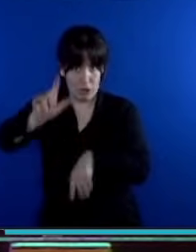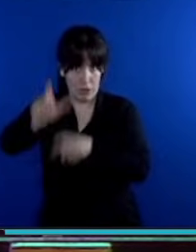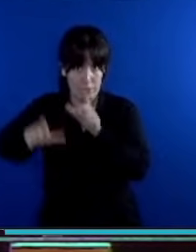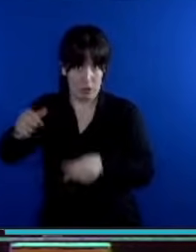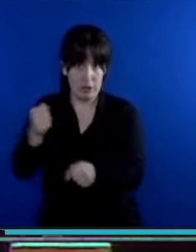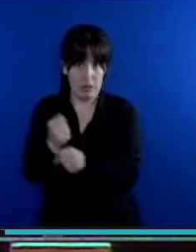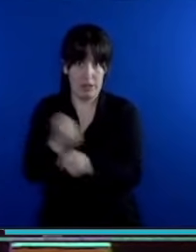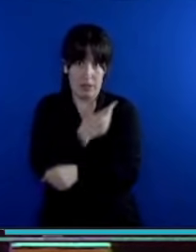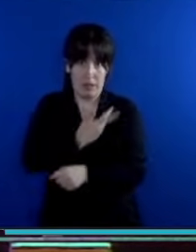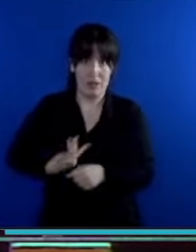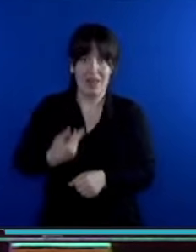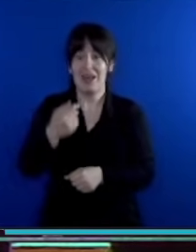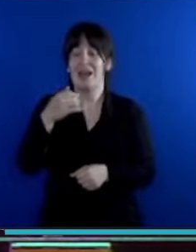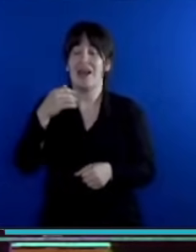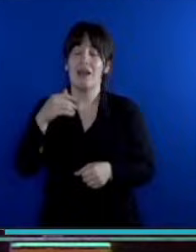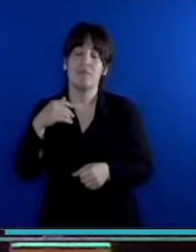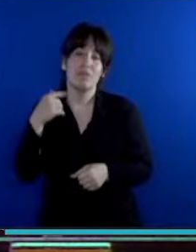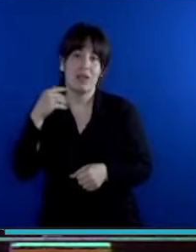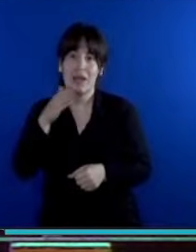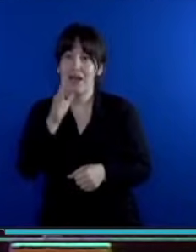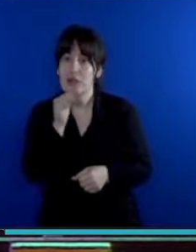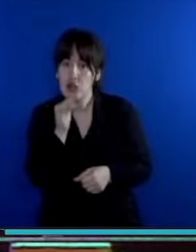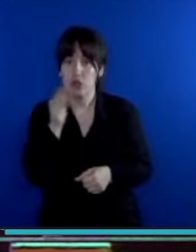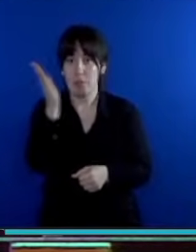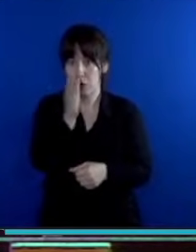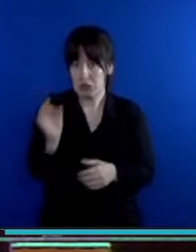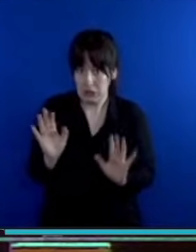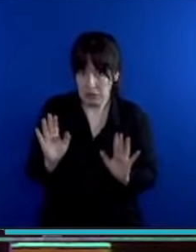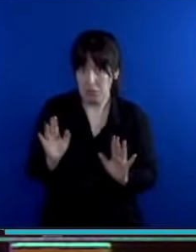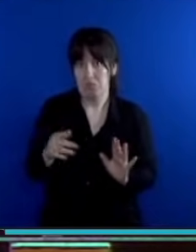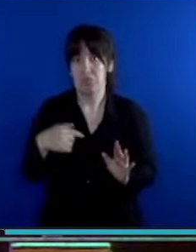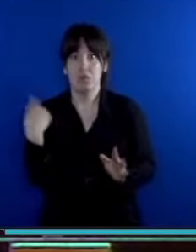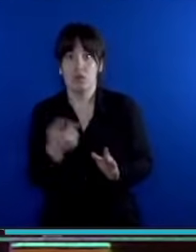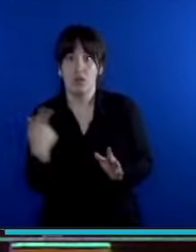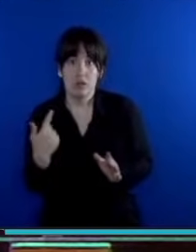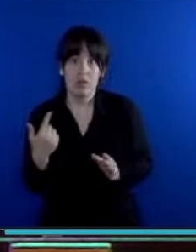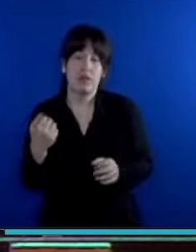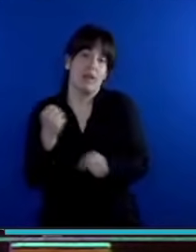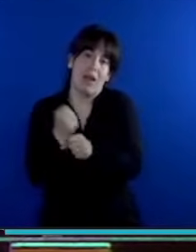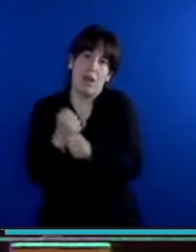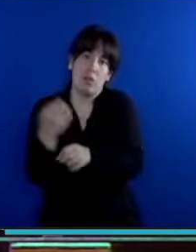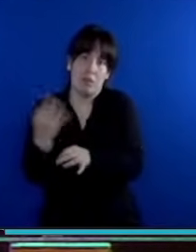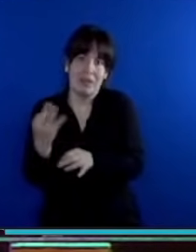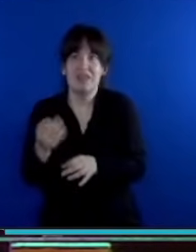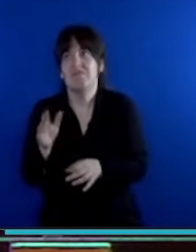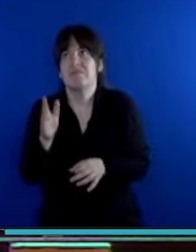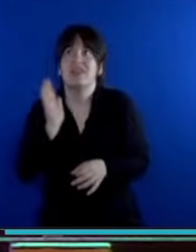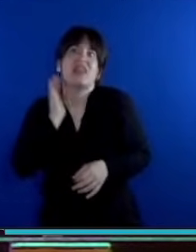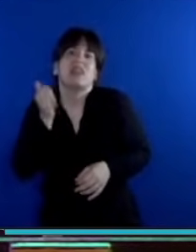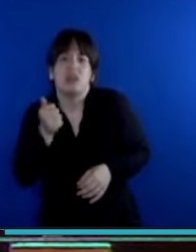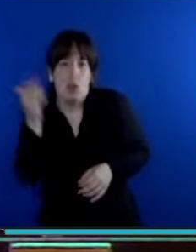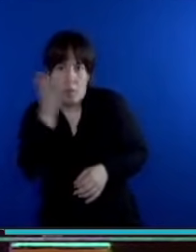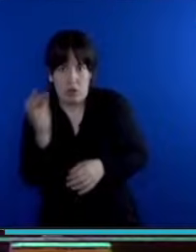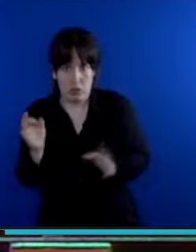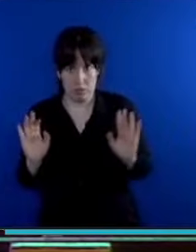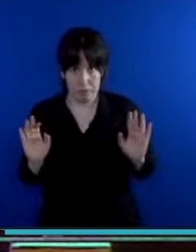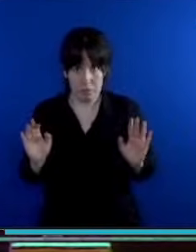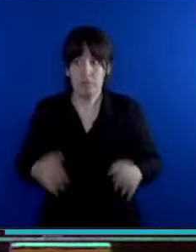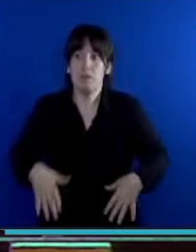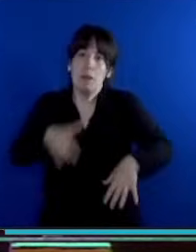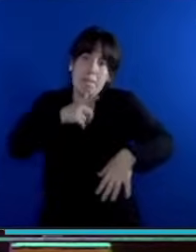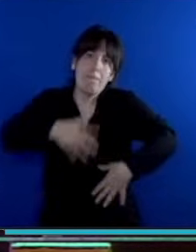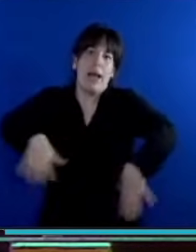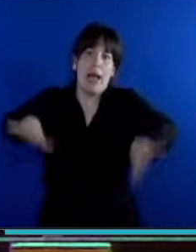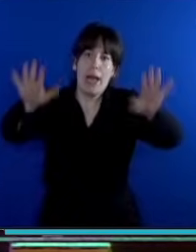es del 14%, algunos como quienes trabajamos bajo regímenes especiales el 16%. Bueno, parece